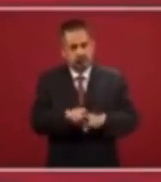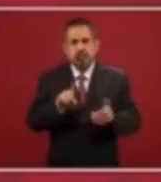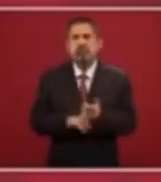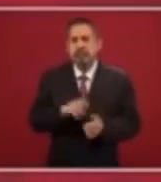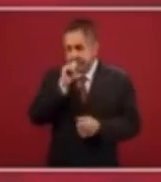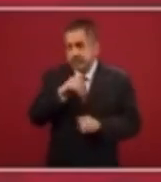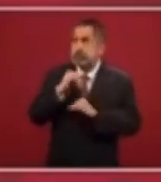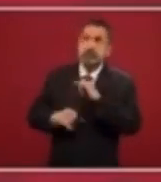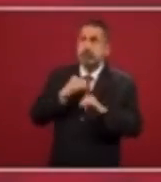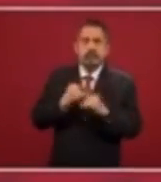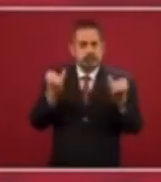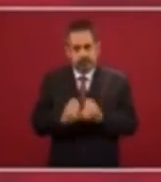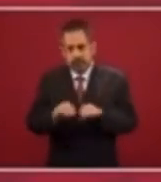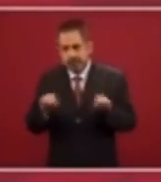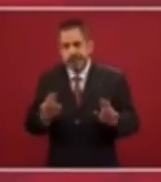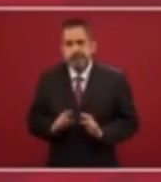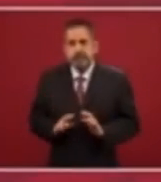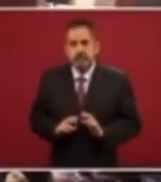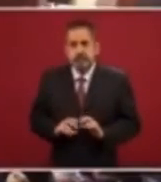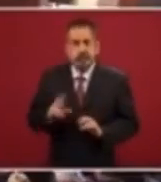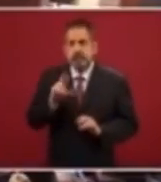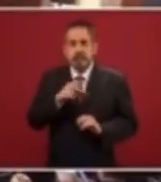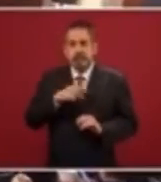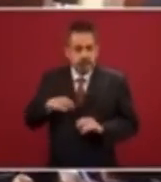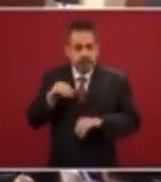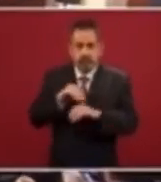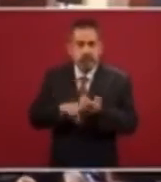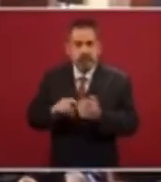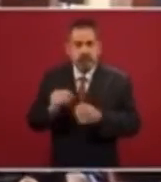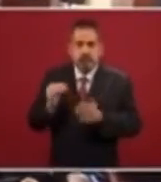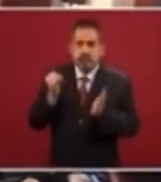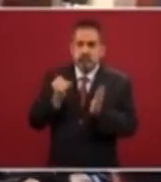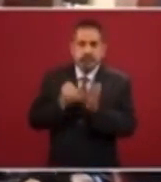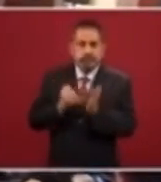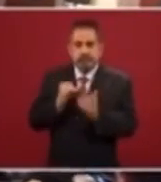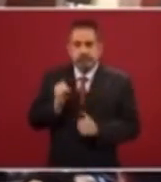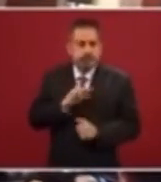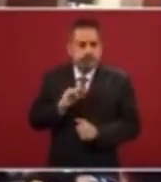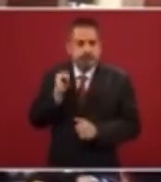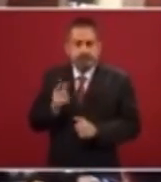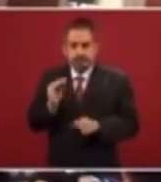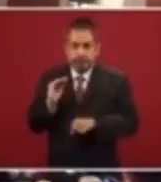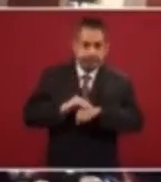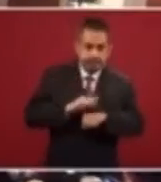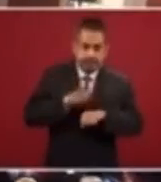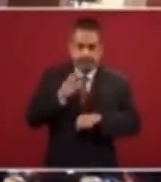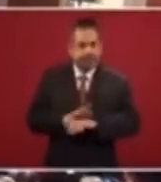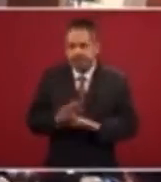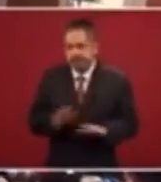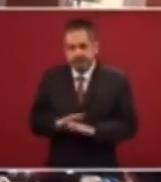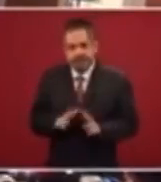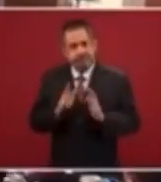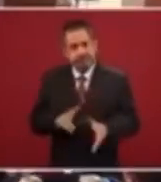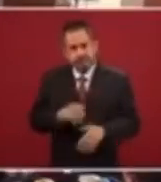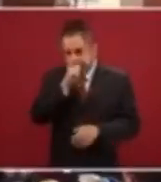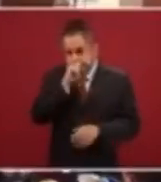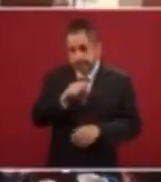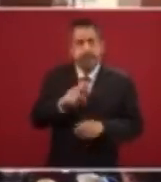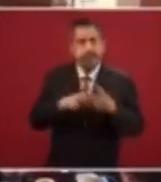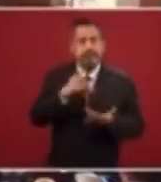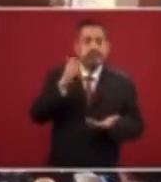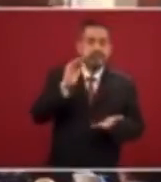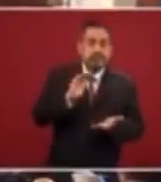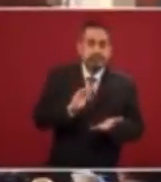precio internacional y no se establece ningún impuesto especial para mantener el precio que había anteriormente. O sea, va a